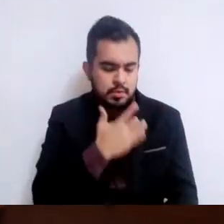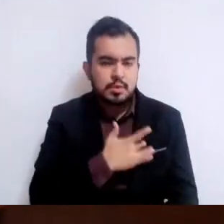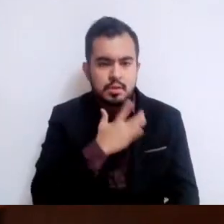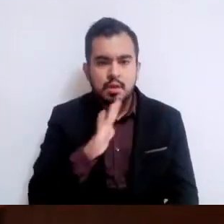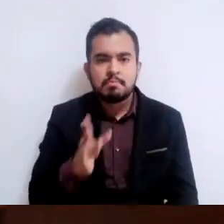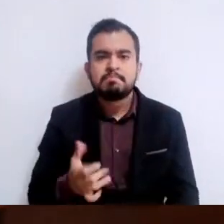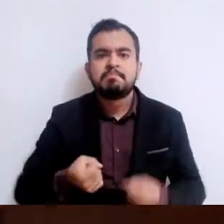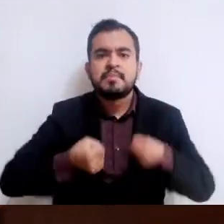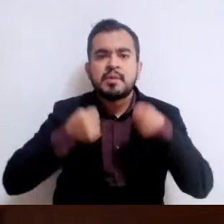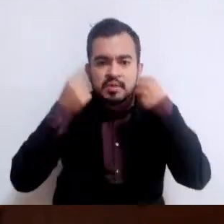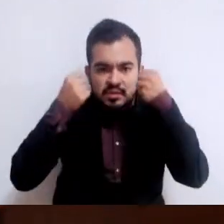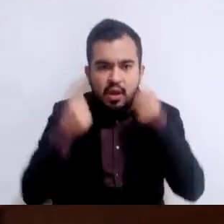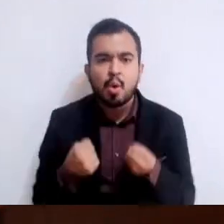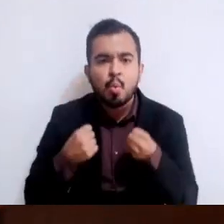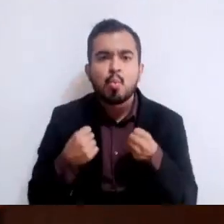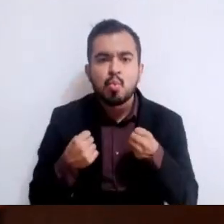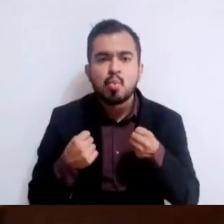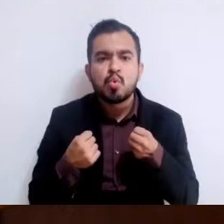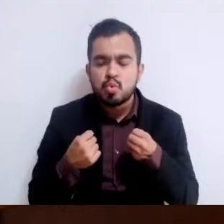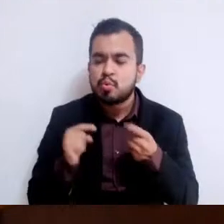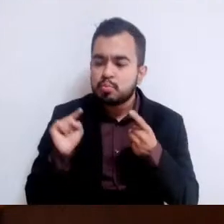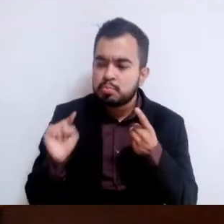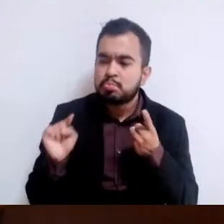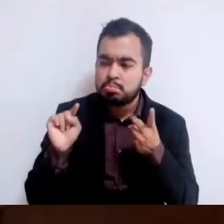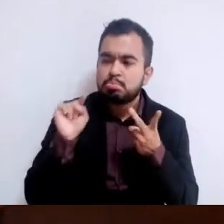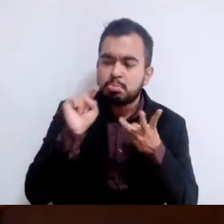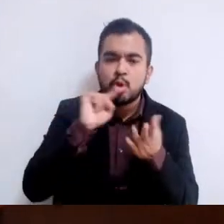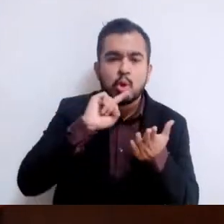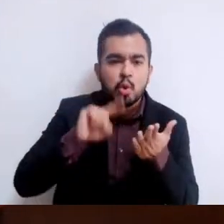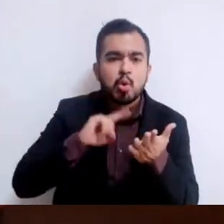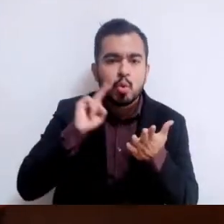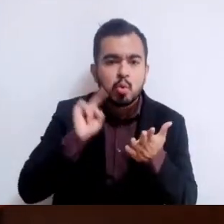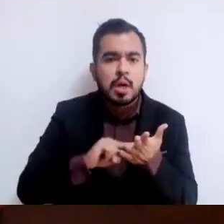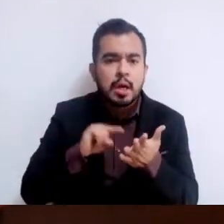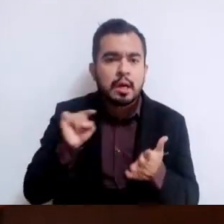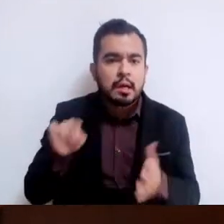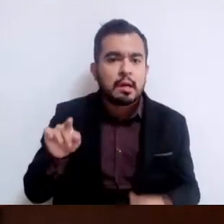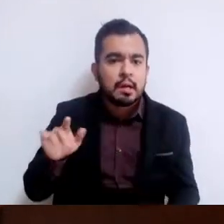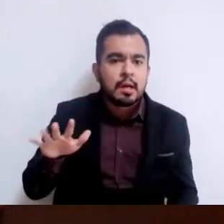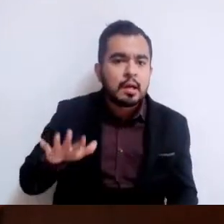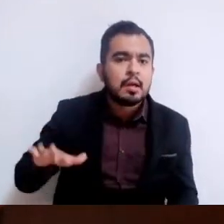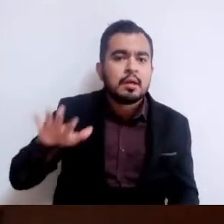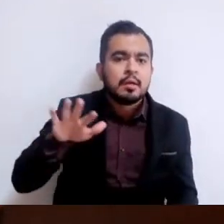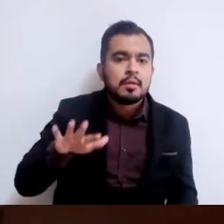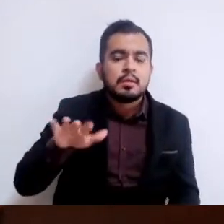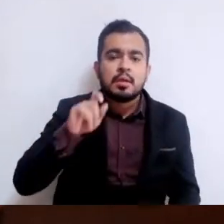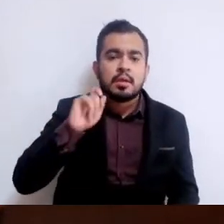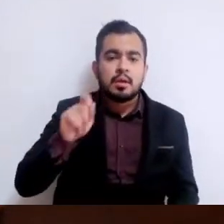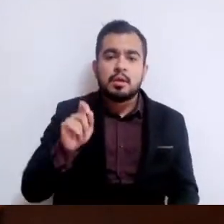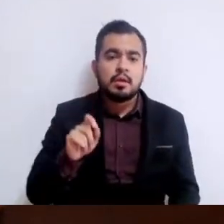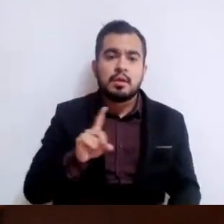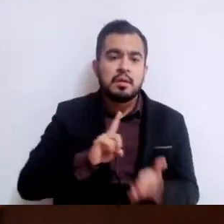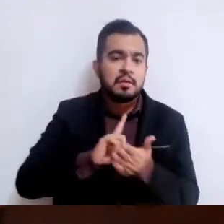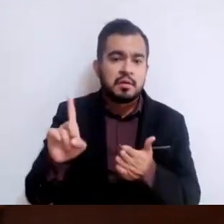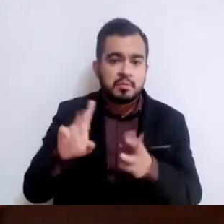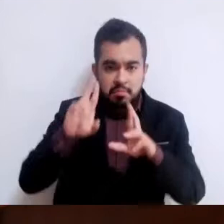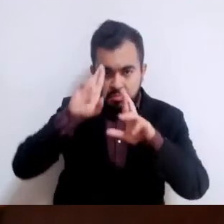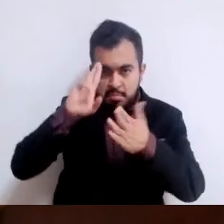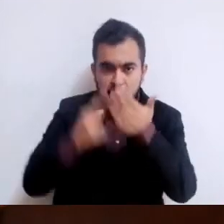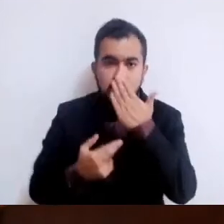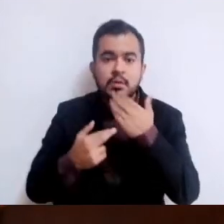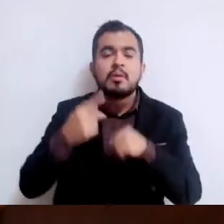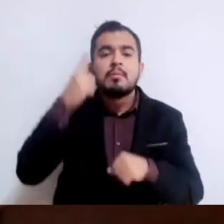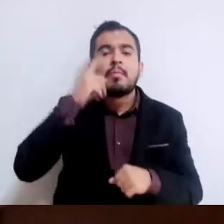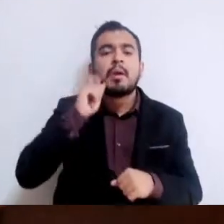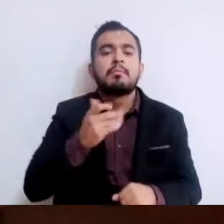lo hago convencido de que han sido precisamente estos sectores quienes han visto menoscabados sus derechos a una movilidad digna, segura e